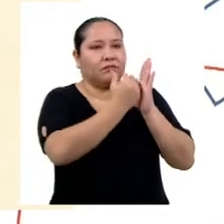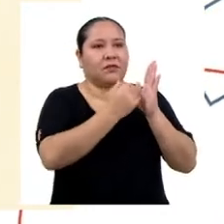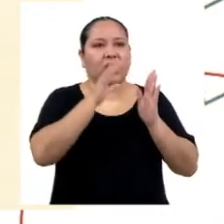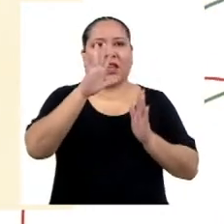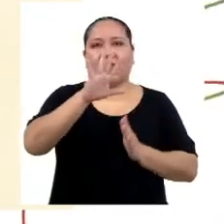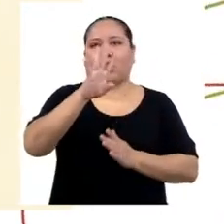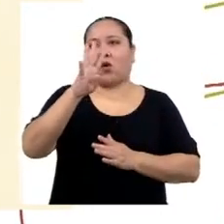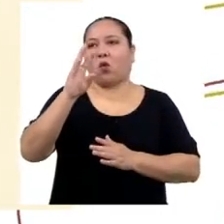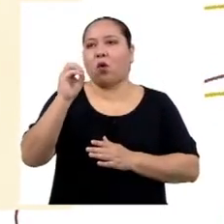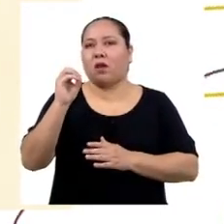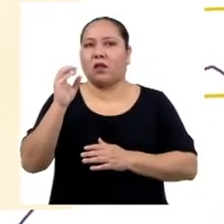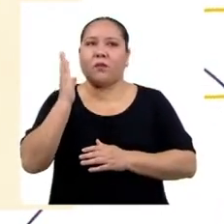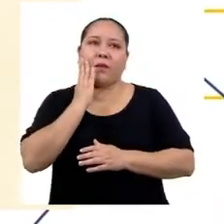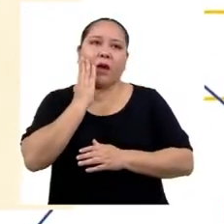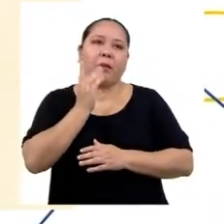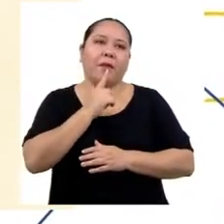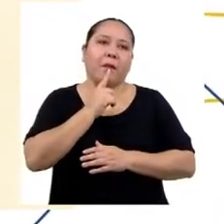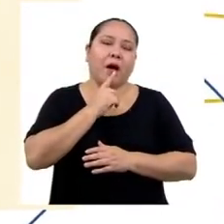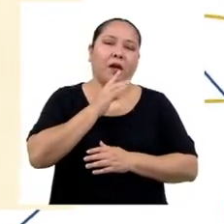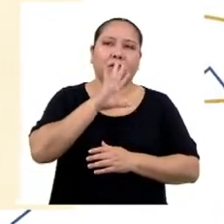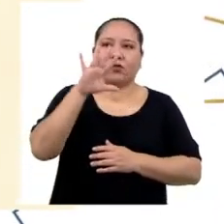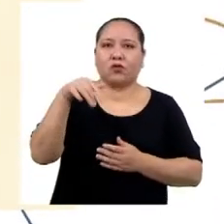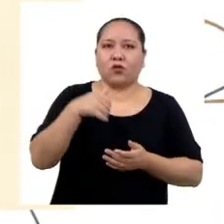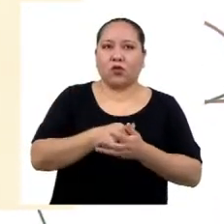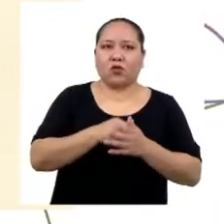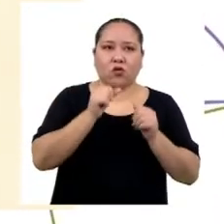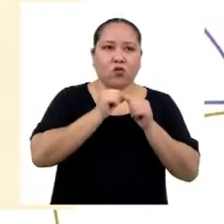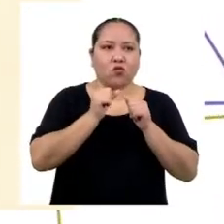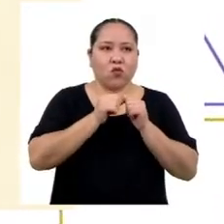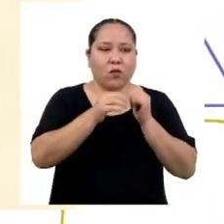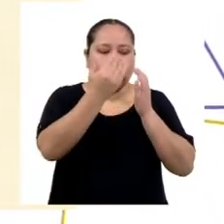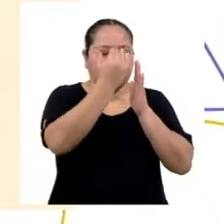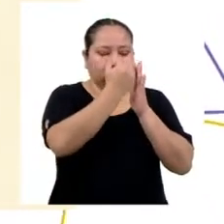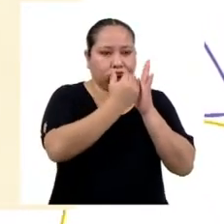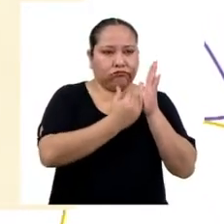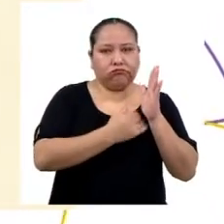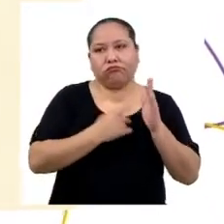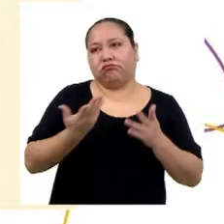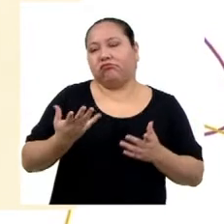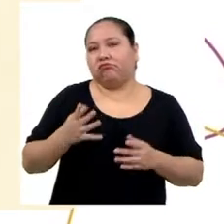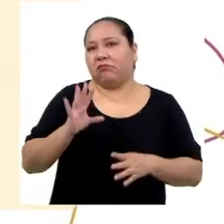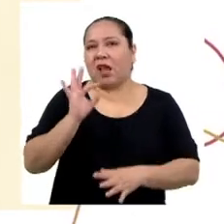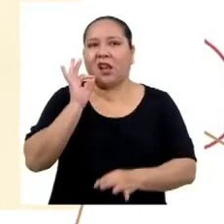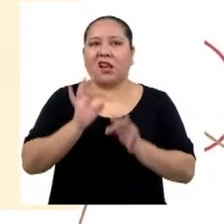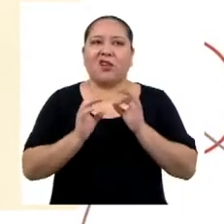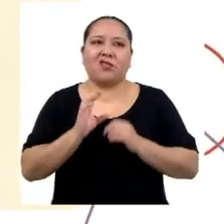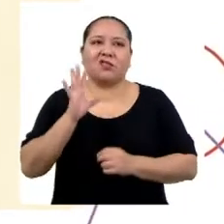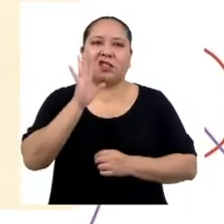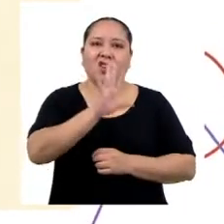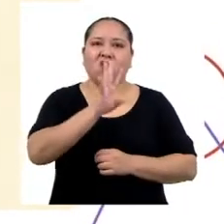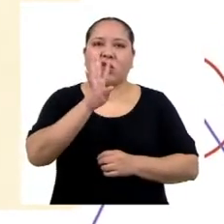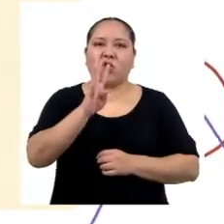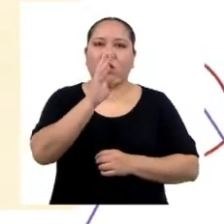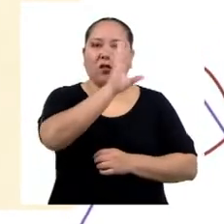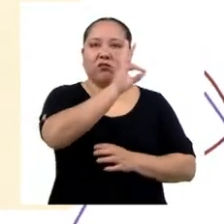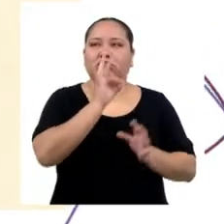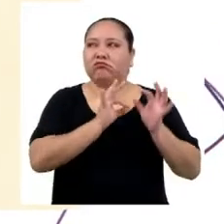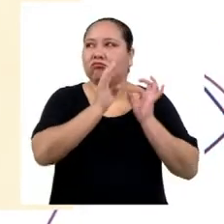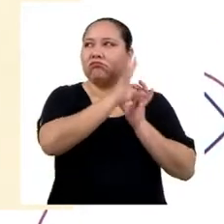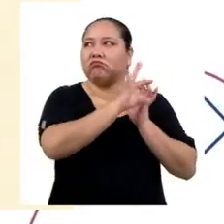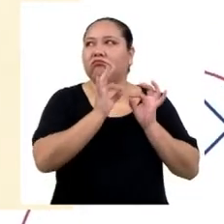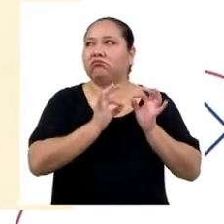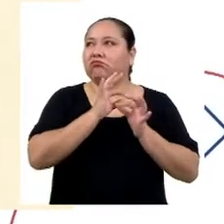mamás y papás, todas y todos con un número. Entonces, elijo 54 números al azar y